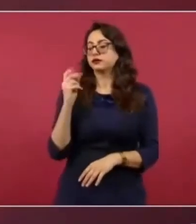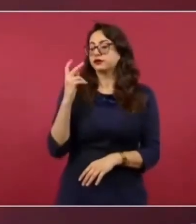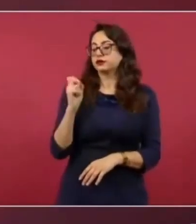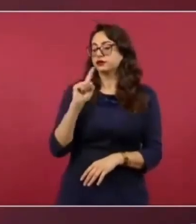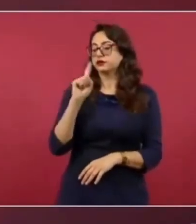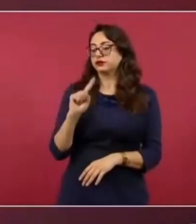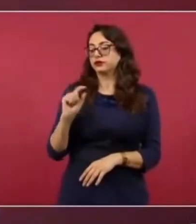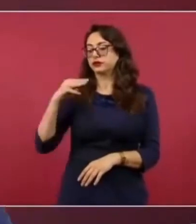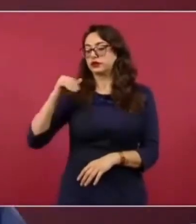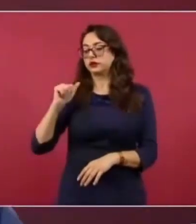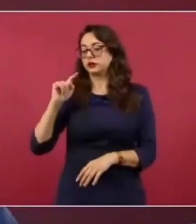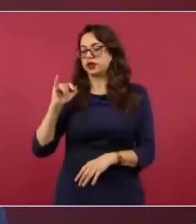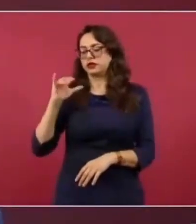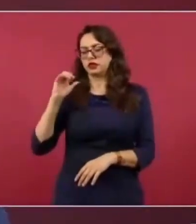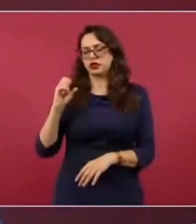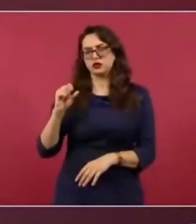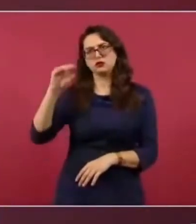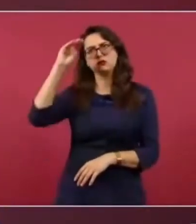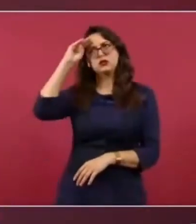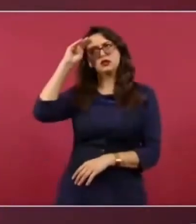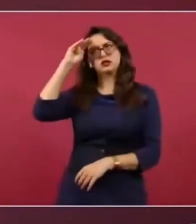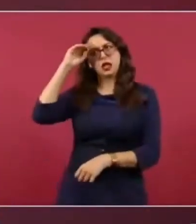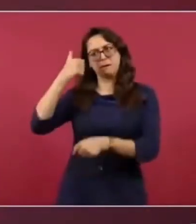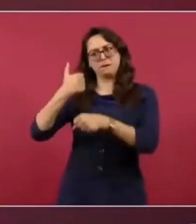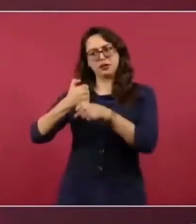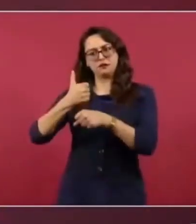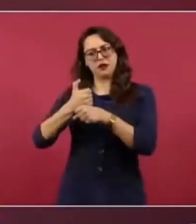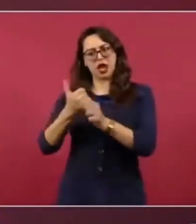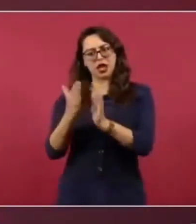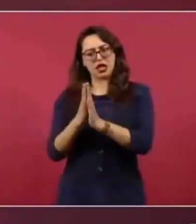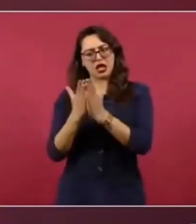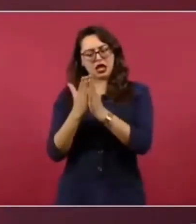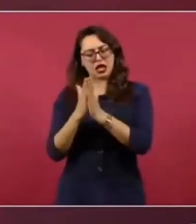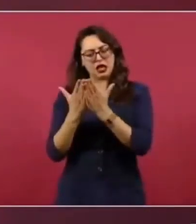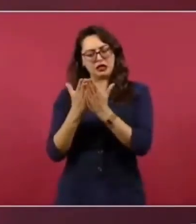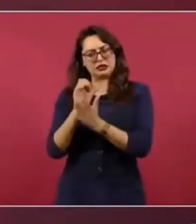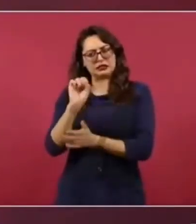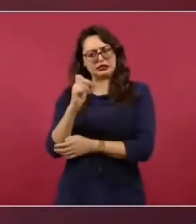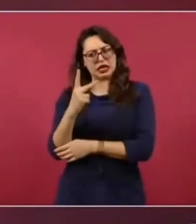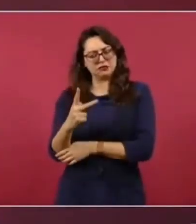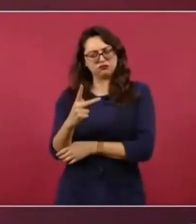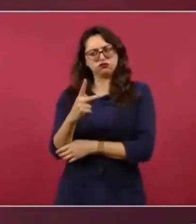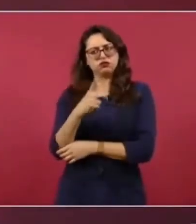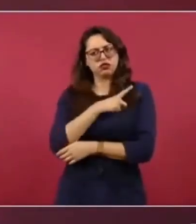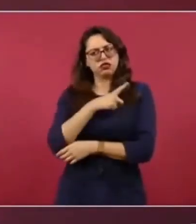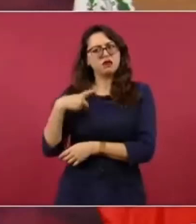presidente, decidió entregar los libros de texto gratuitos.